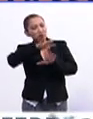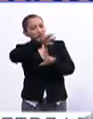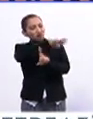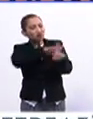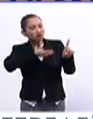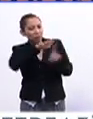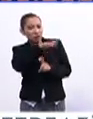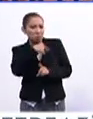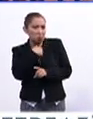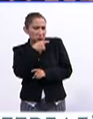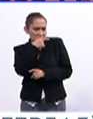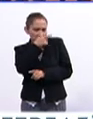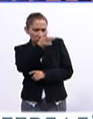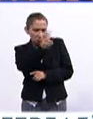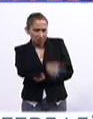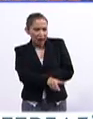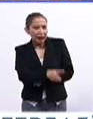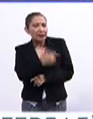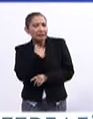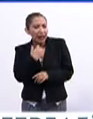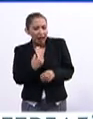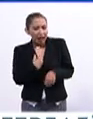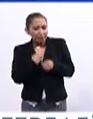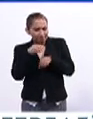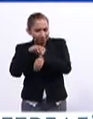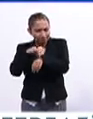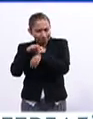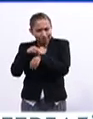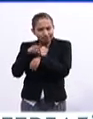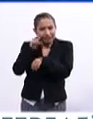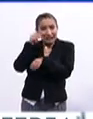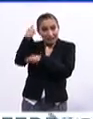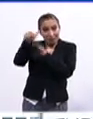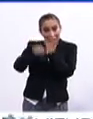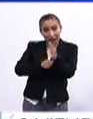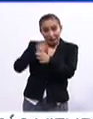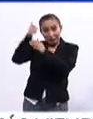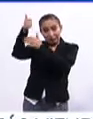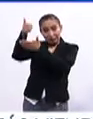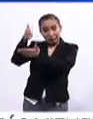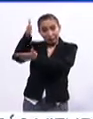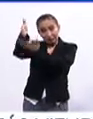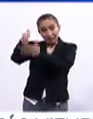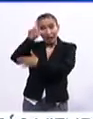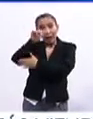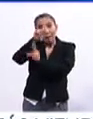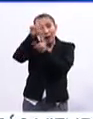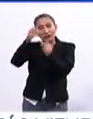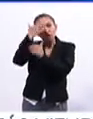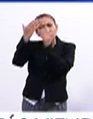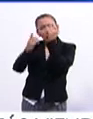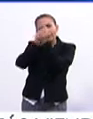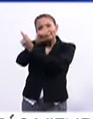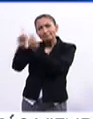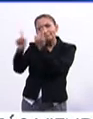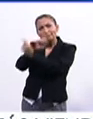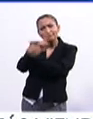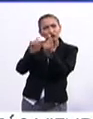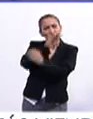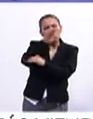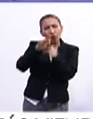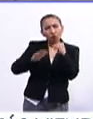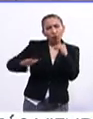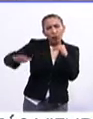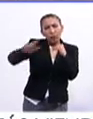contextos. Puedo decir que ya al vivir, que serían 6 meses en La Paz, estudiar allá y relacionarme con todas